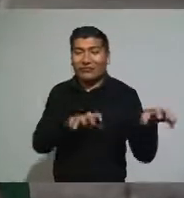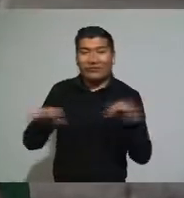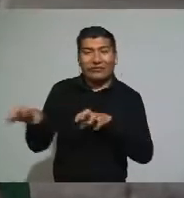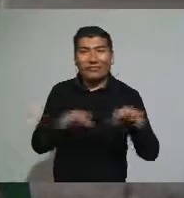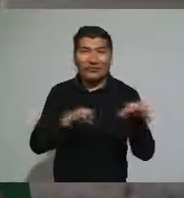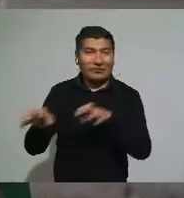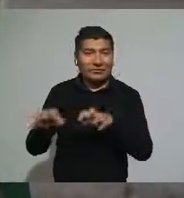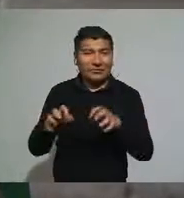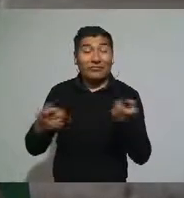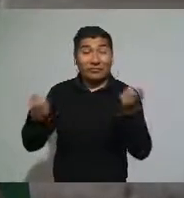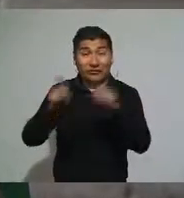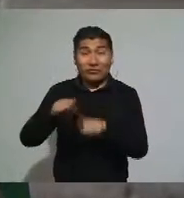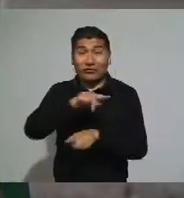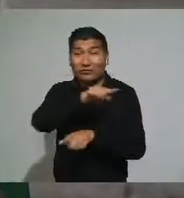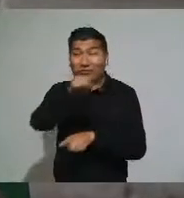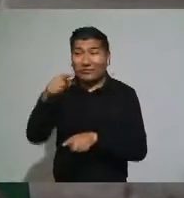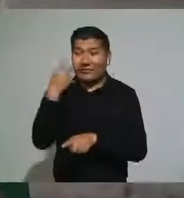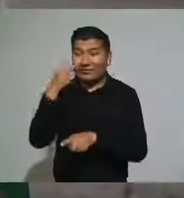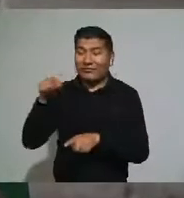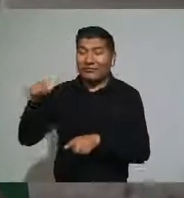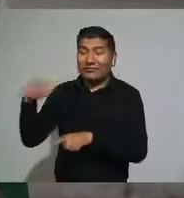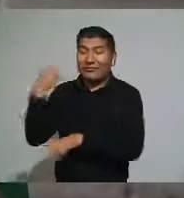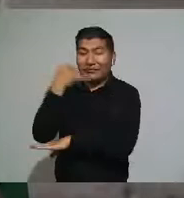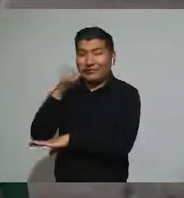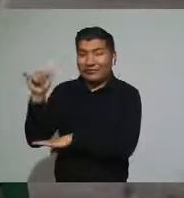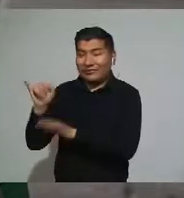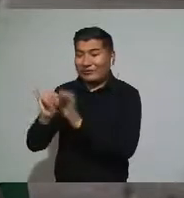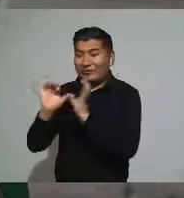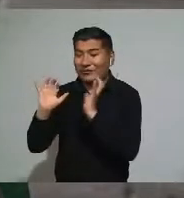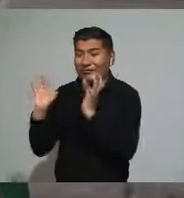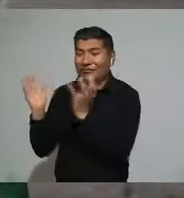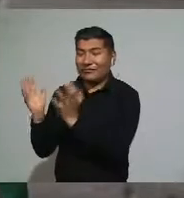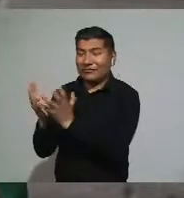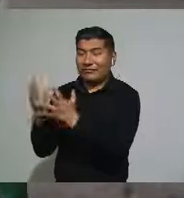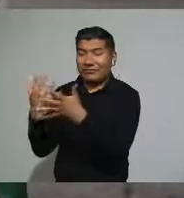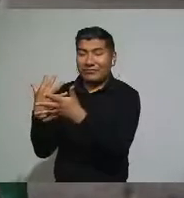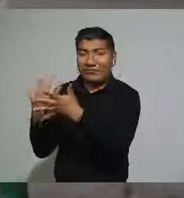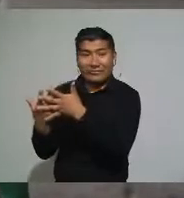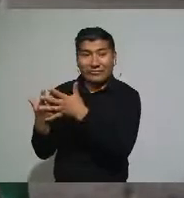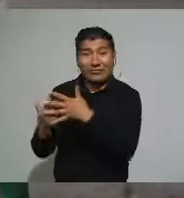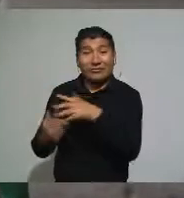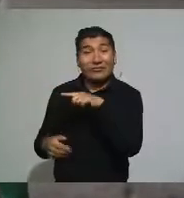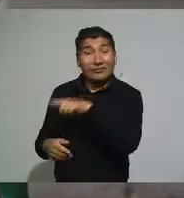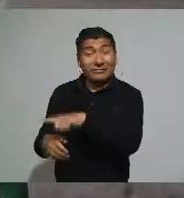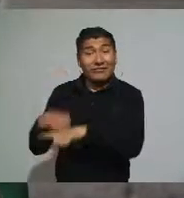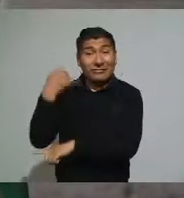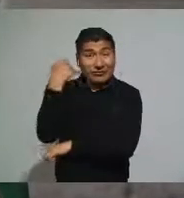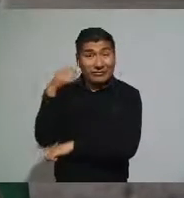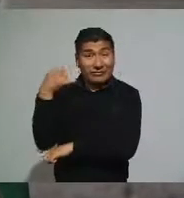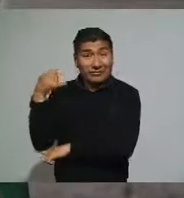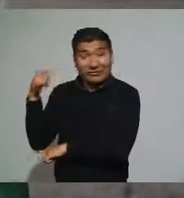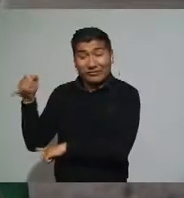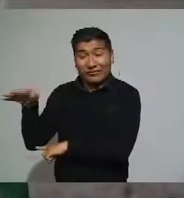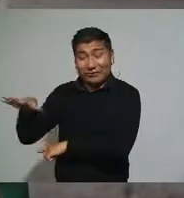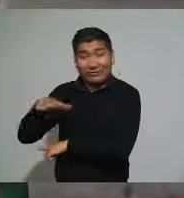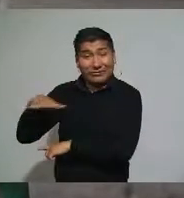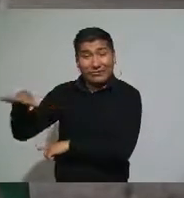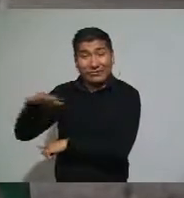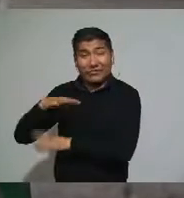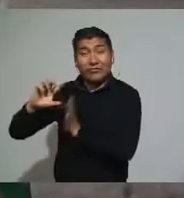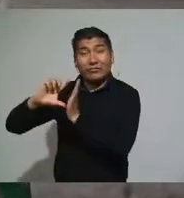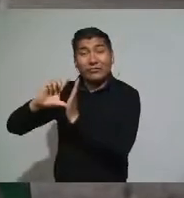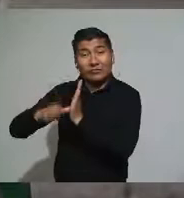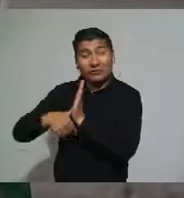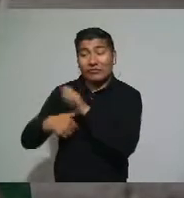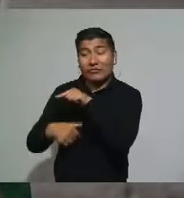cuando vean a Jerusalén cercada. Y Jerusalén, en realidad, luego de